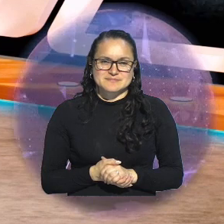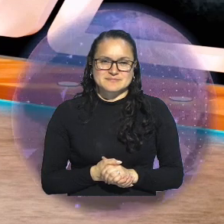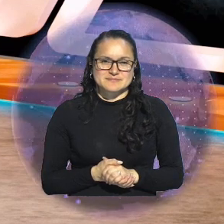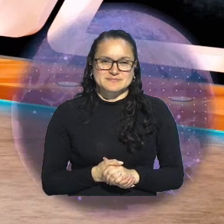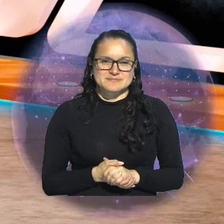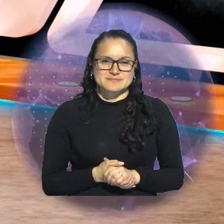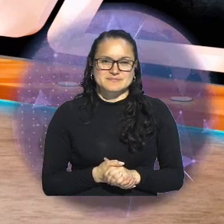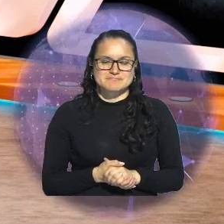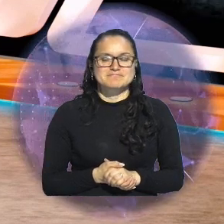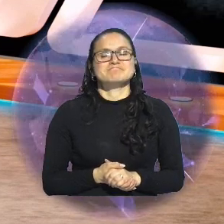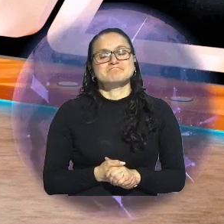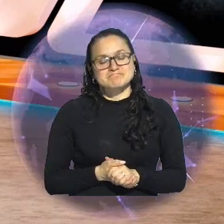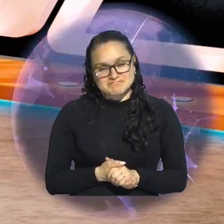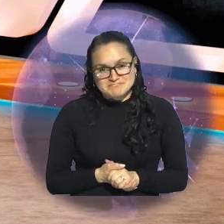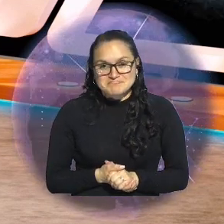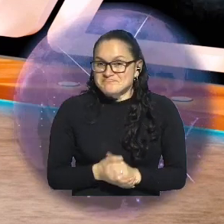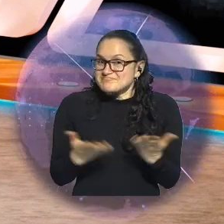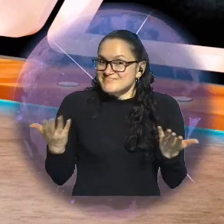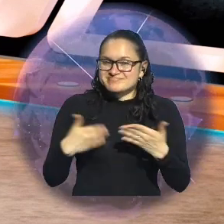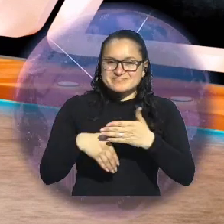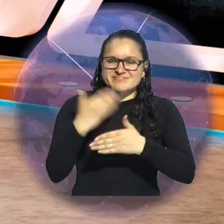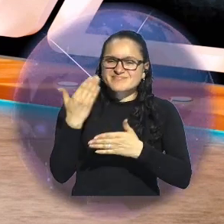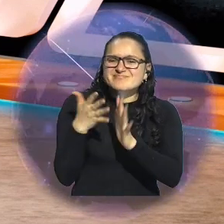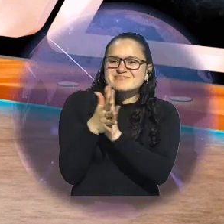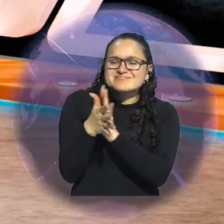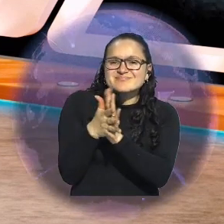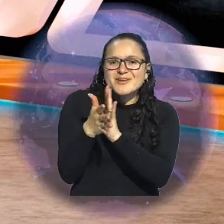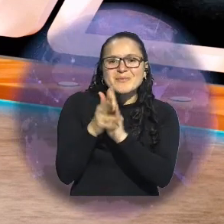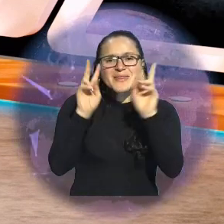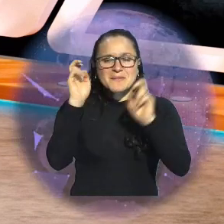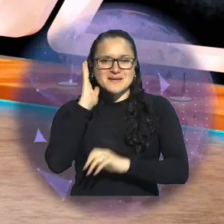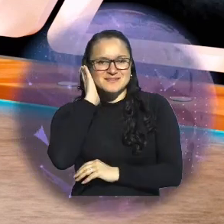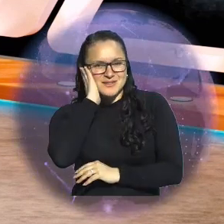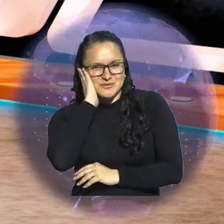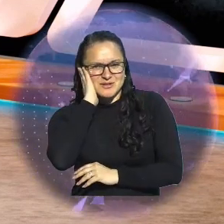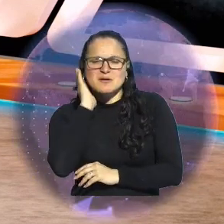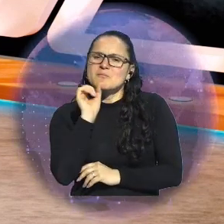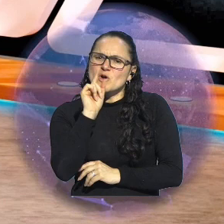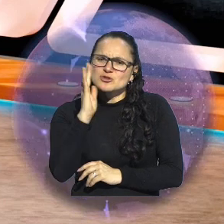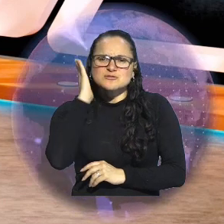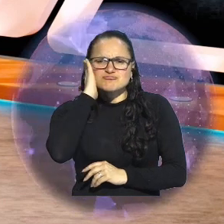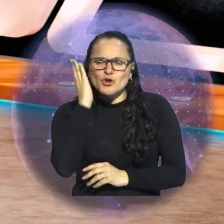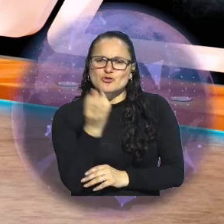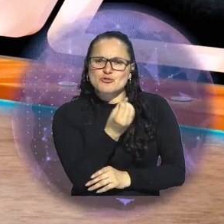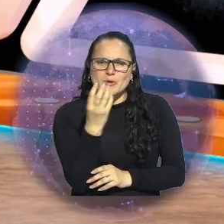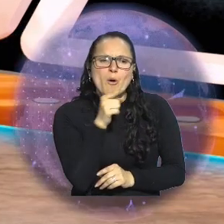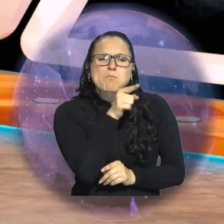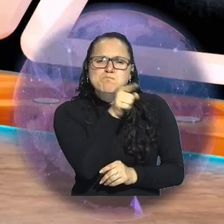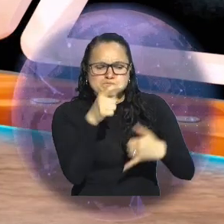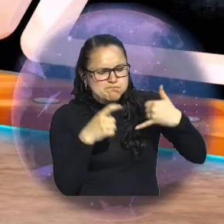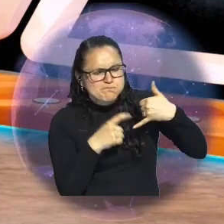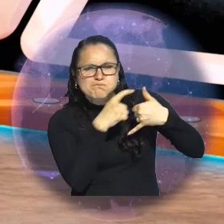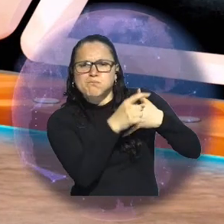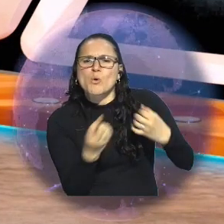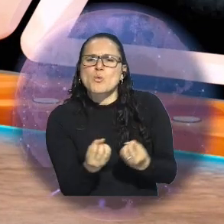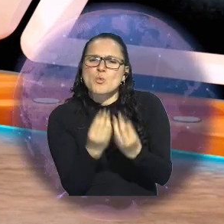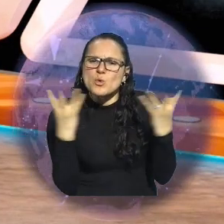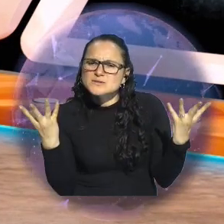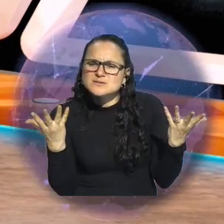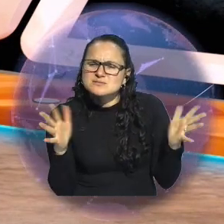doctor nicolás empecemos hablando de los servicios móviles cuántas líneas con servicios de internet móvil hay en colombia